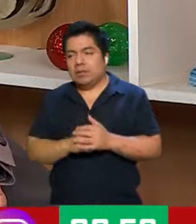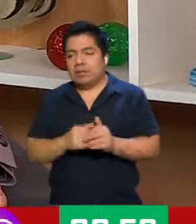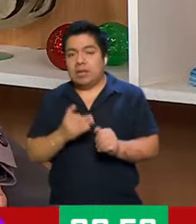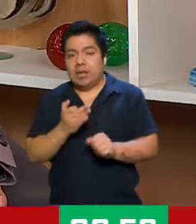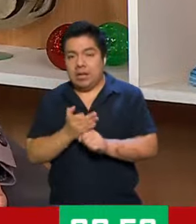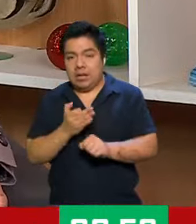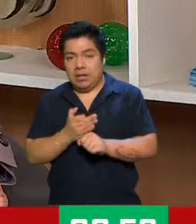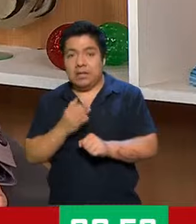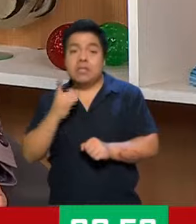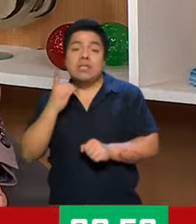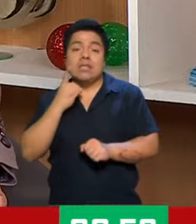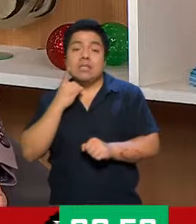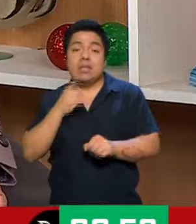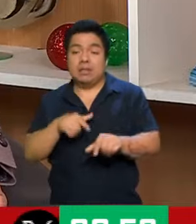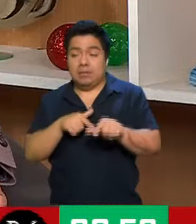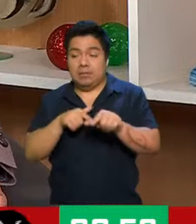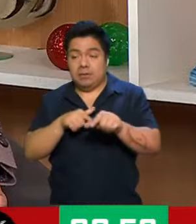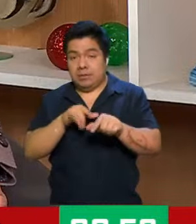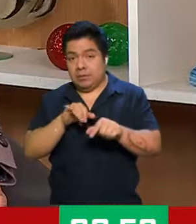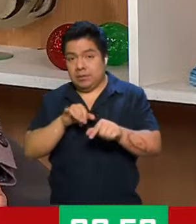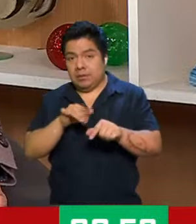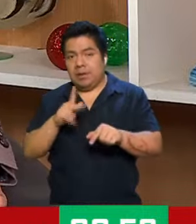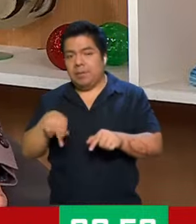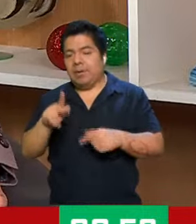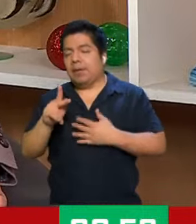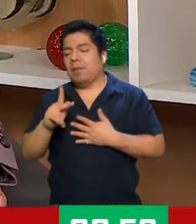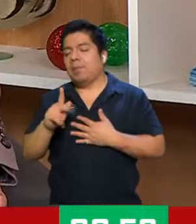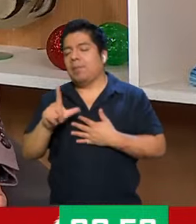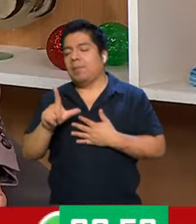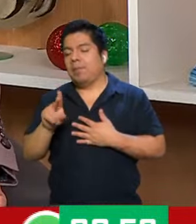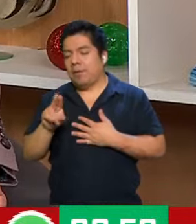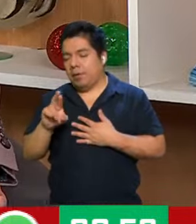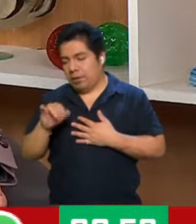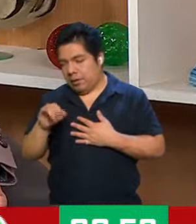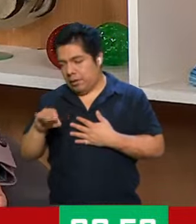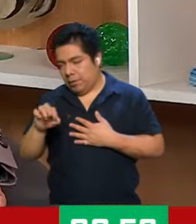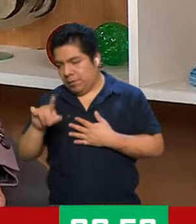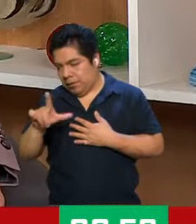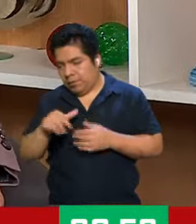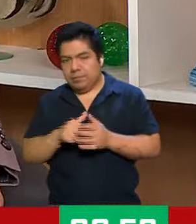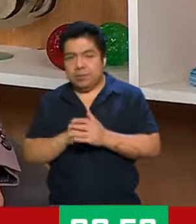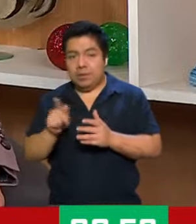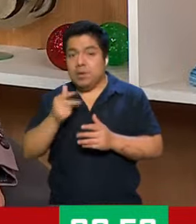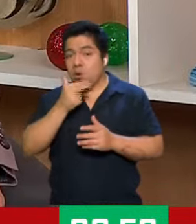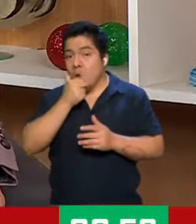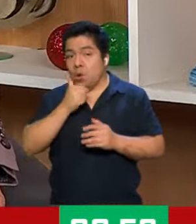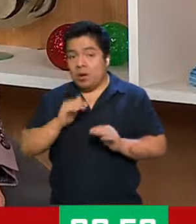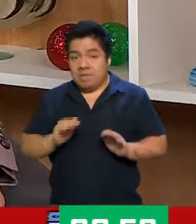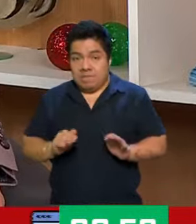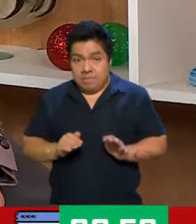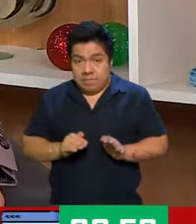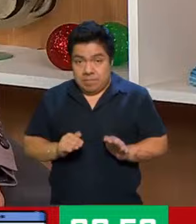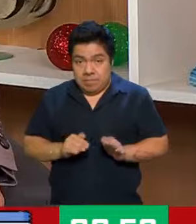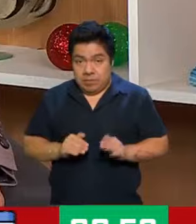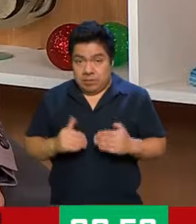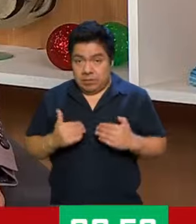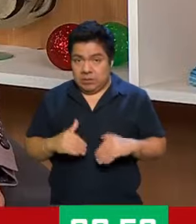sigue siendo diputado, pero fue plurinominal. Pero es un hombre de un carácter